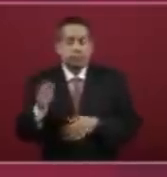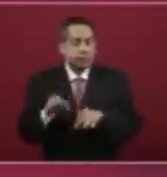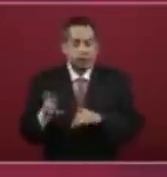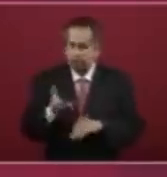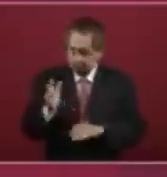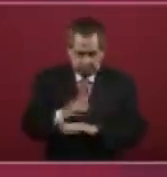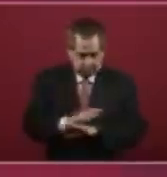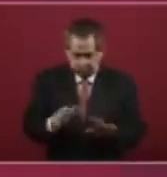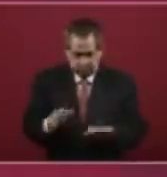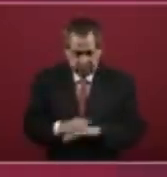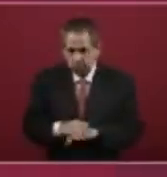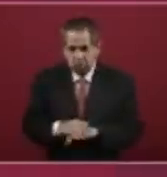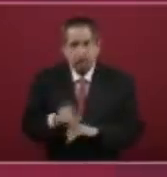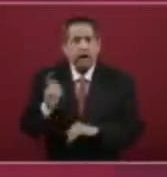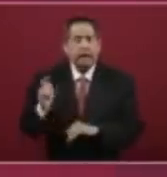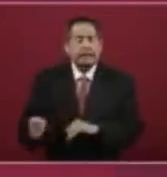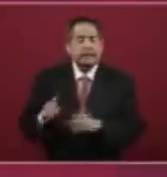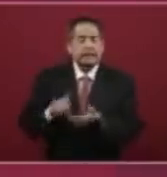Acá son ahorros.